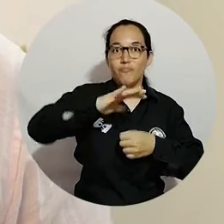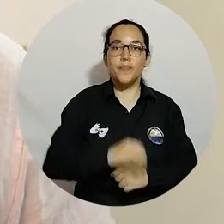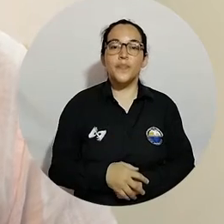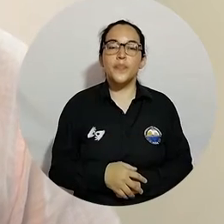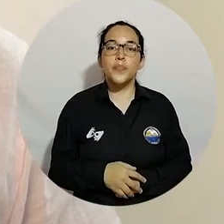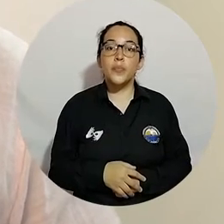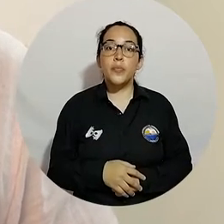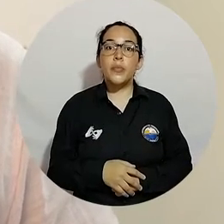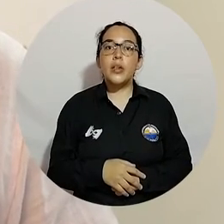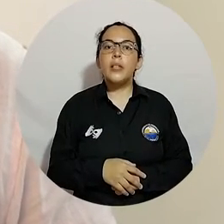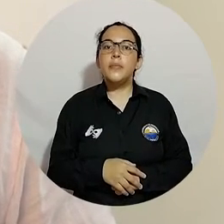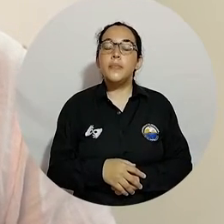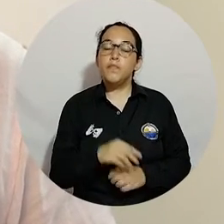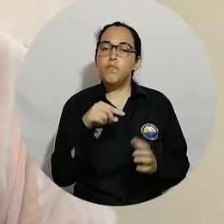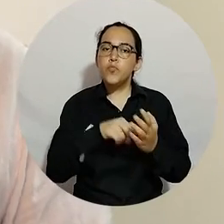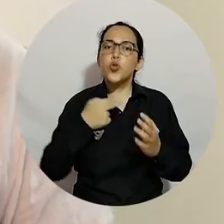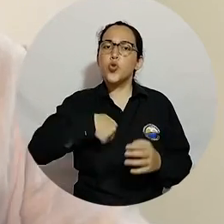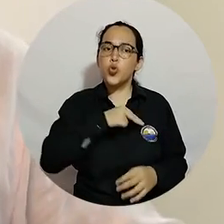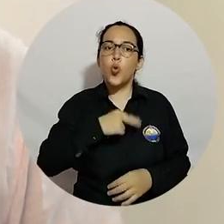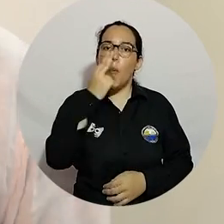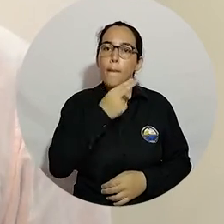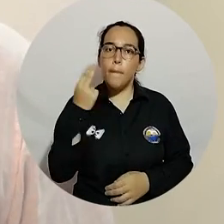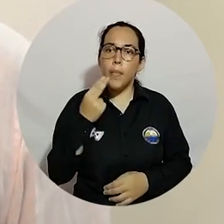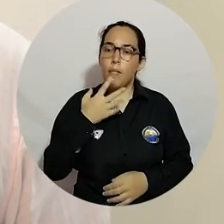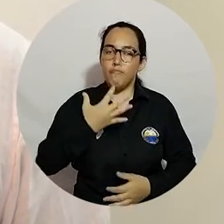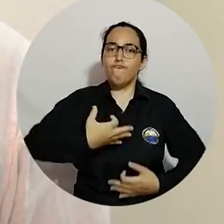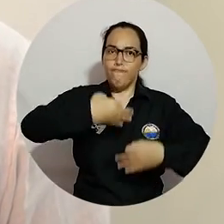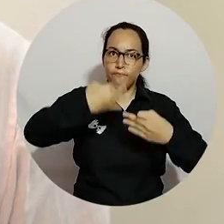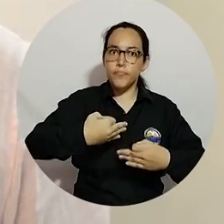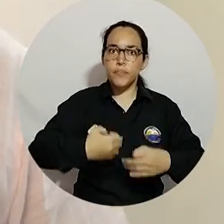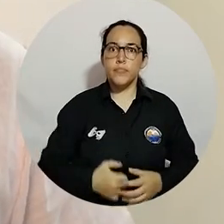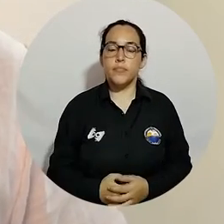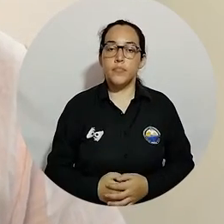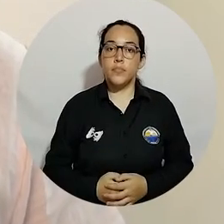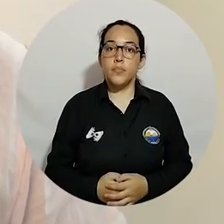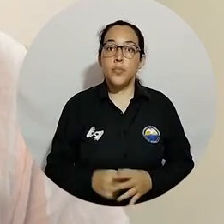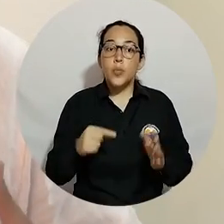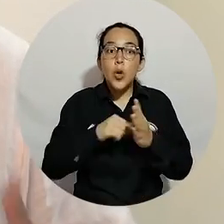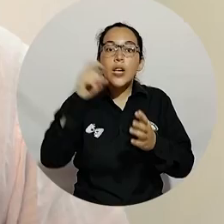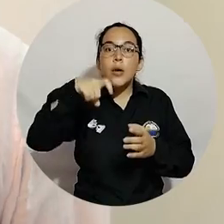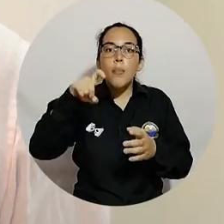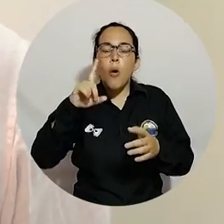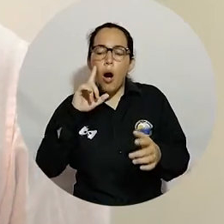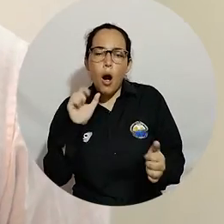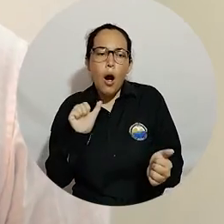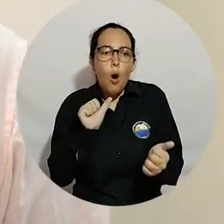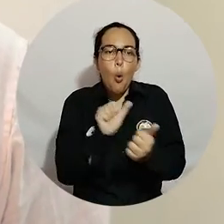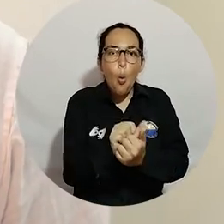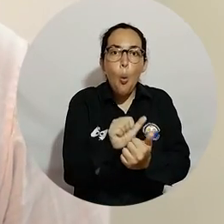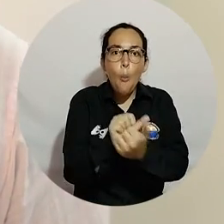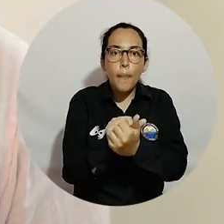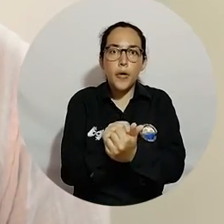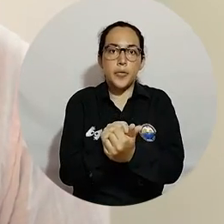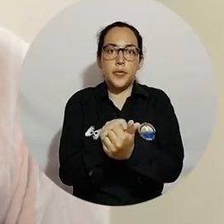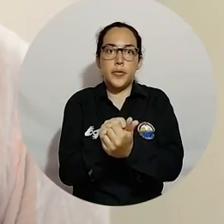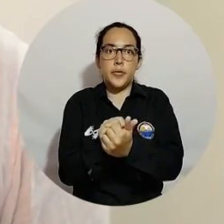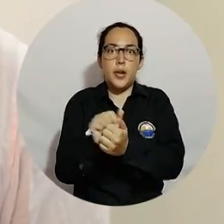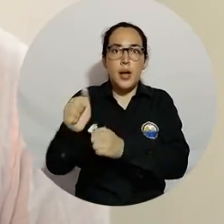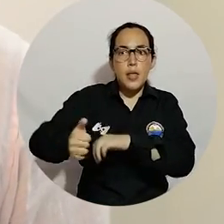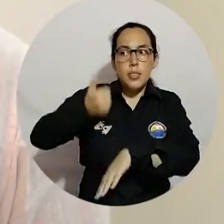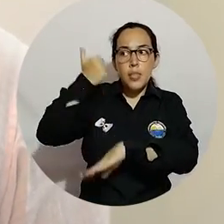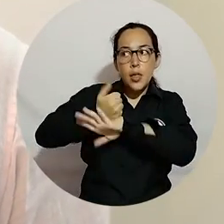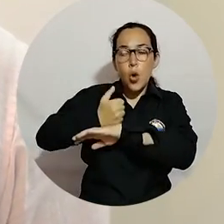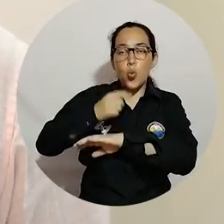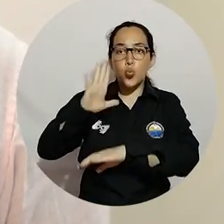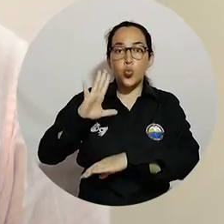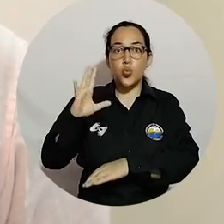ello, queremos un compromiso con la calidad. Por eso necesitamos acompañar a las